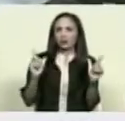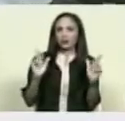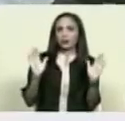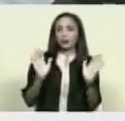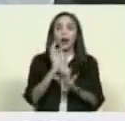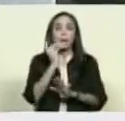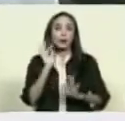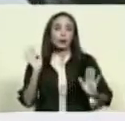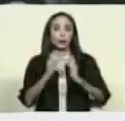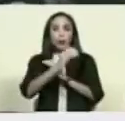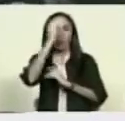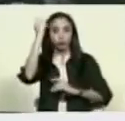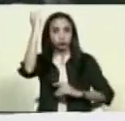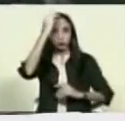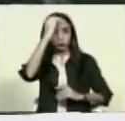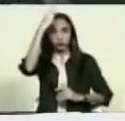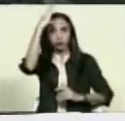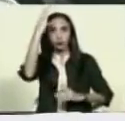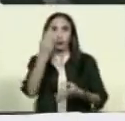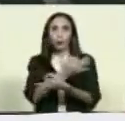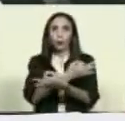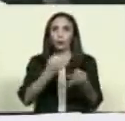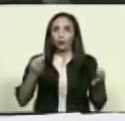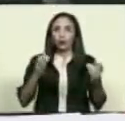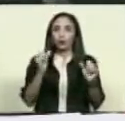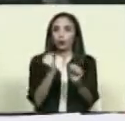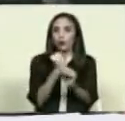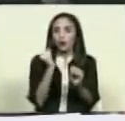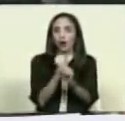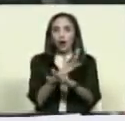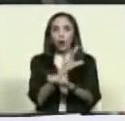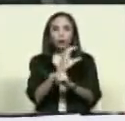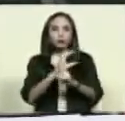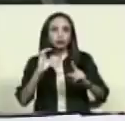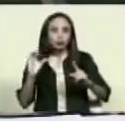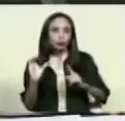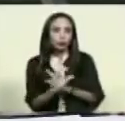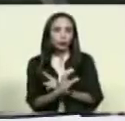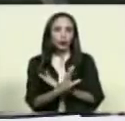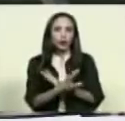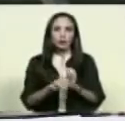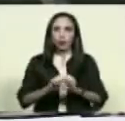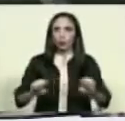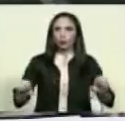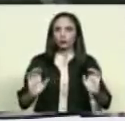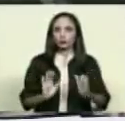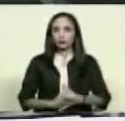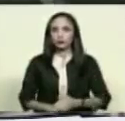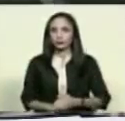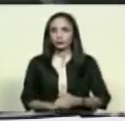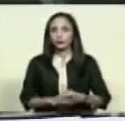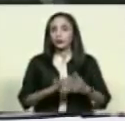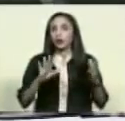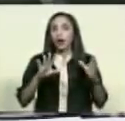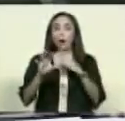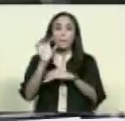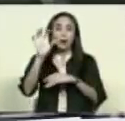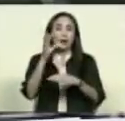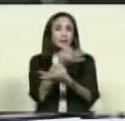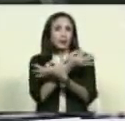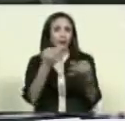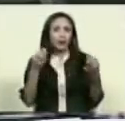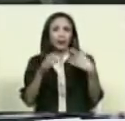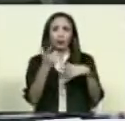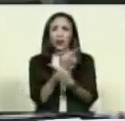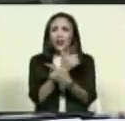cultura, educación, conciencia, trabajo, cuando tiene su patria, como la tenemos nosotros, una patria libre, una patria hermosa que se